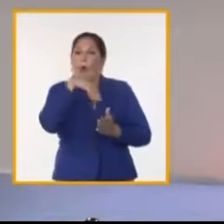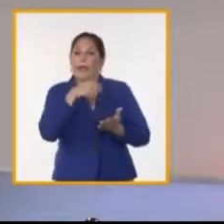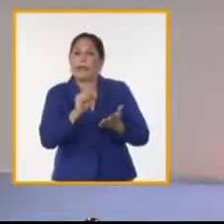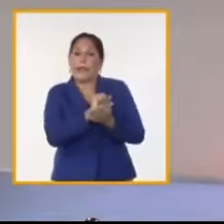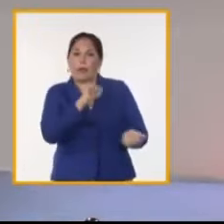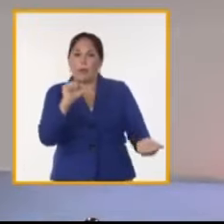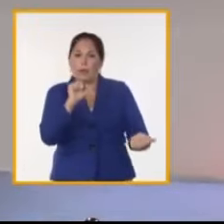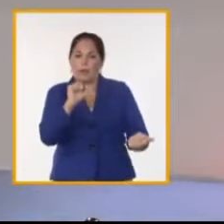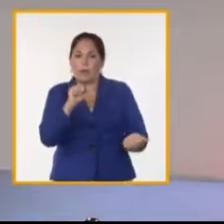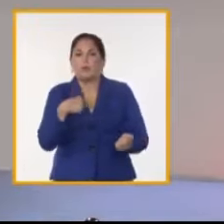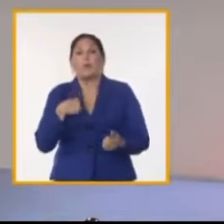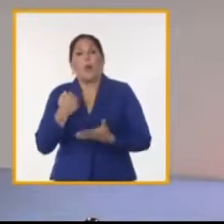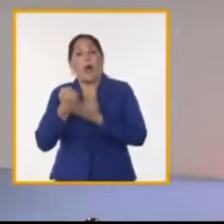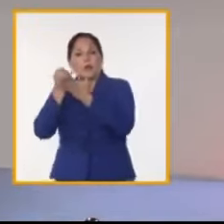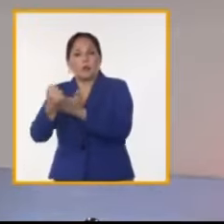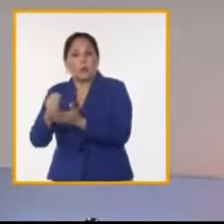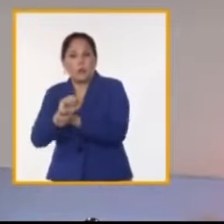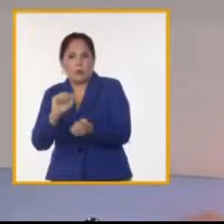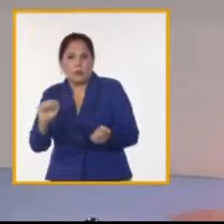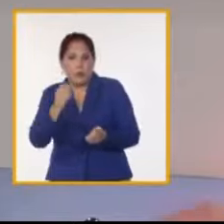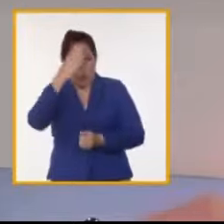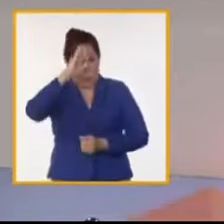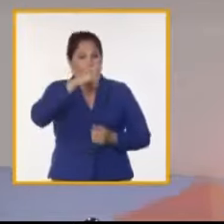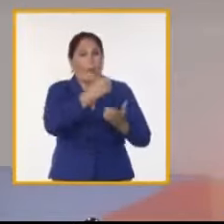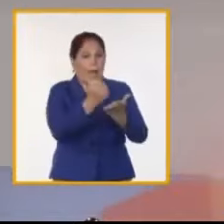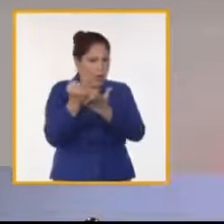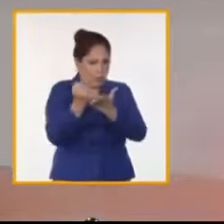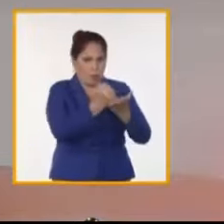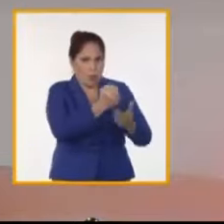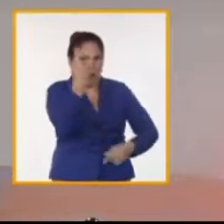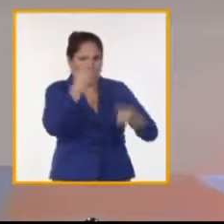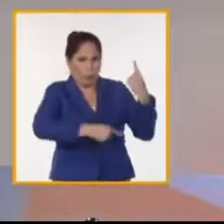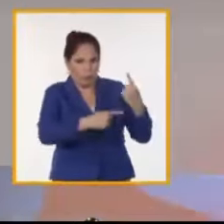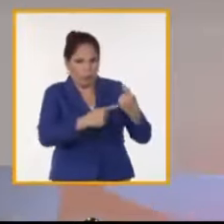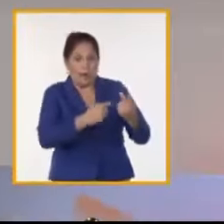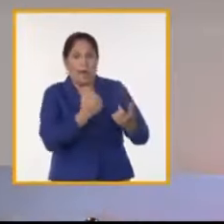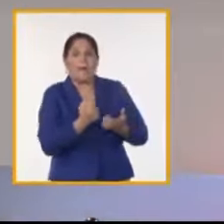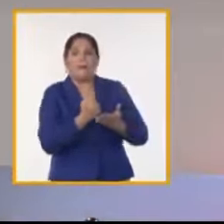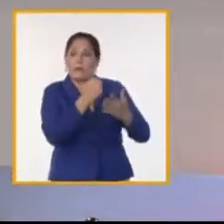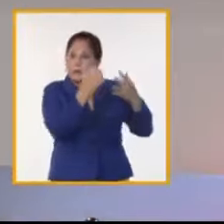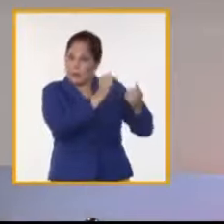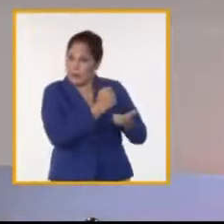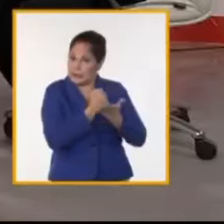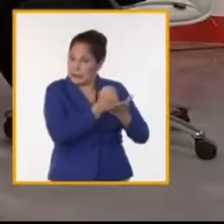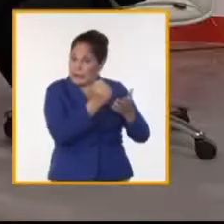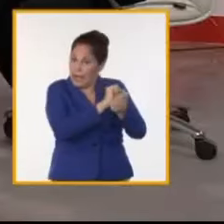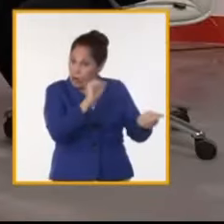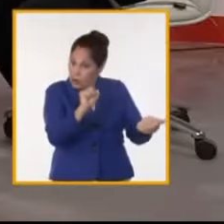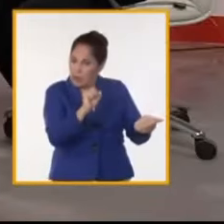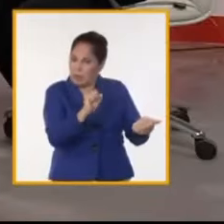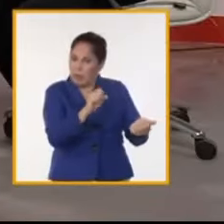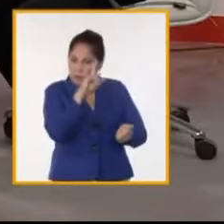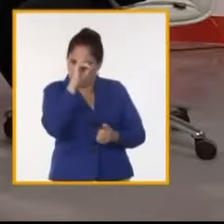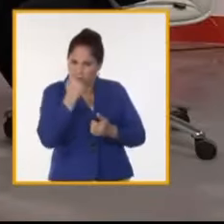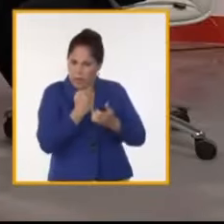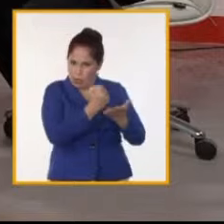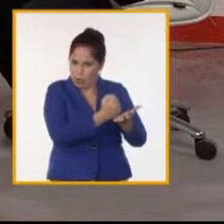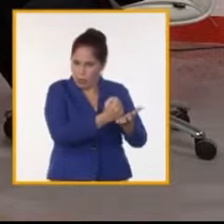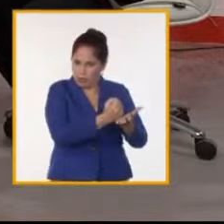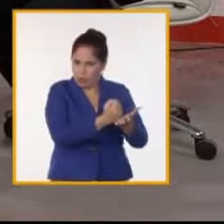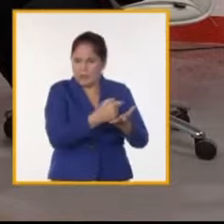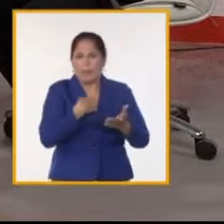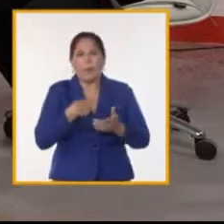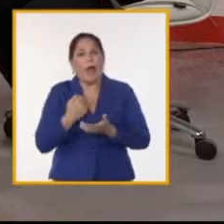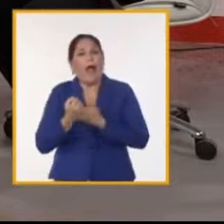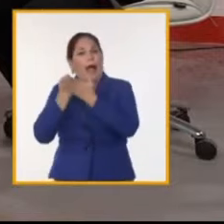Unidos entonces dice bien Cuba colabora conmigo en materia antiterrorista Pero cómo se explica entonces de que Cuba patrocina el terrorismo aquí hay